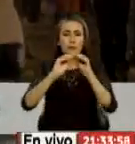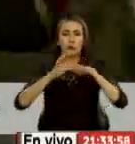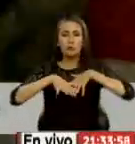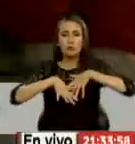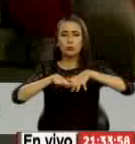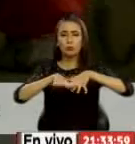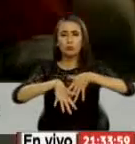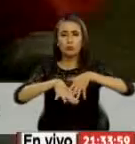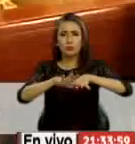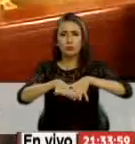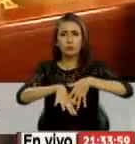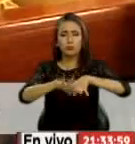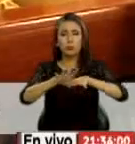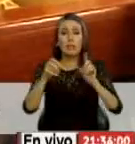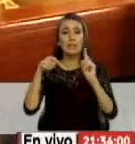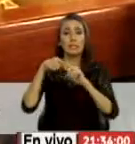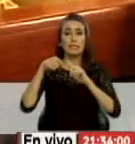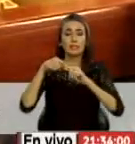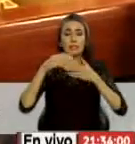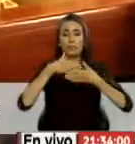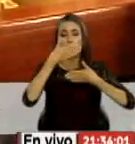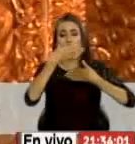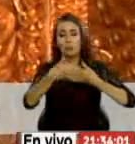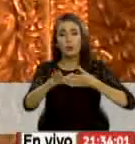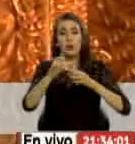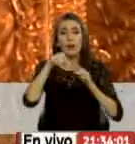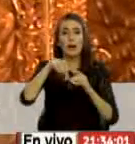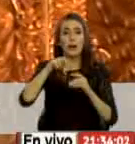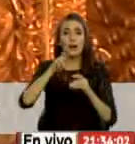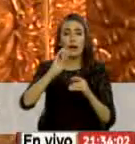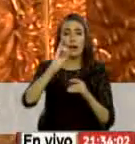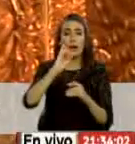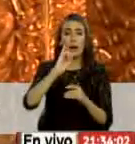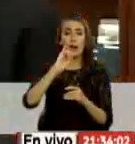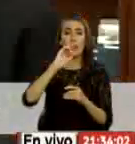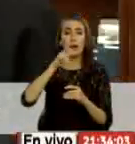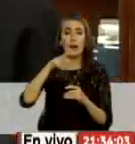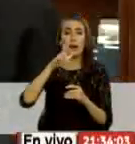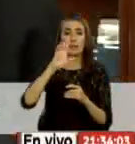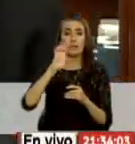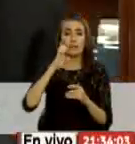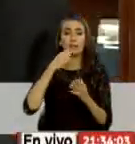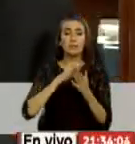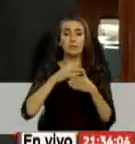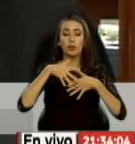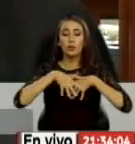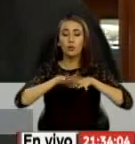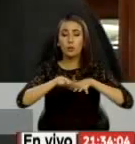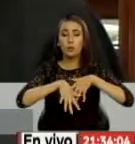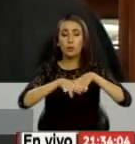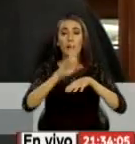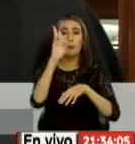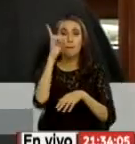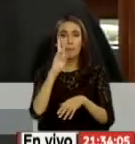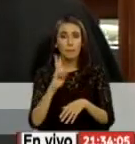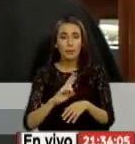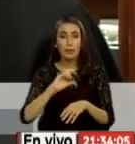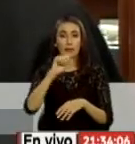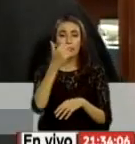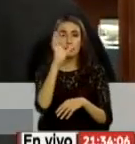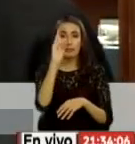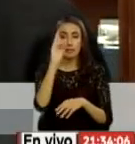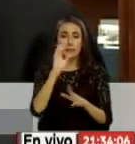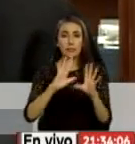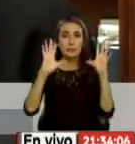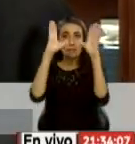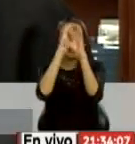a esta parroquia rural de Quito para venerar a la imagen religiosa. Las peregrinaciones están programadas para este viernes 17 en